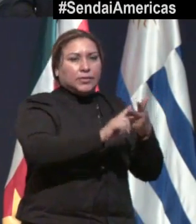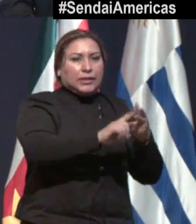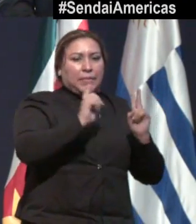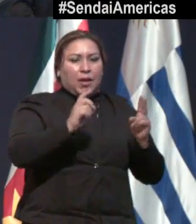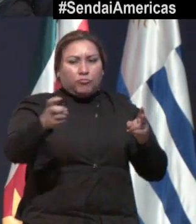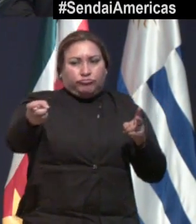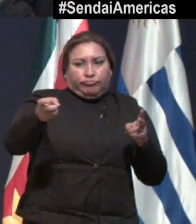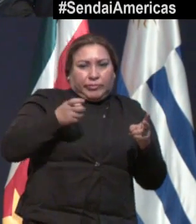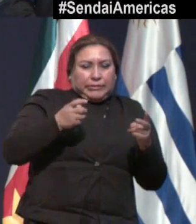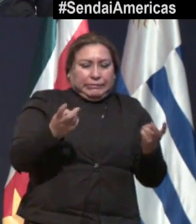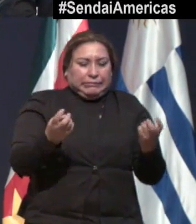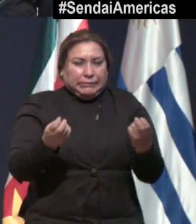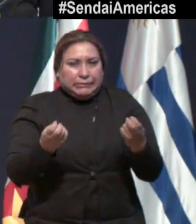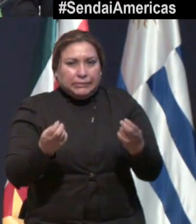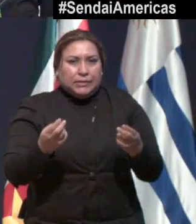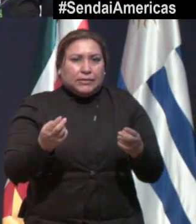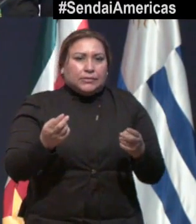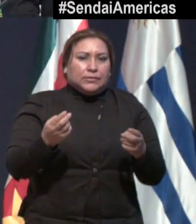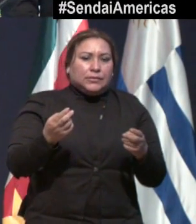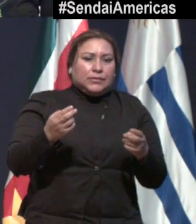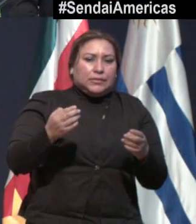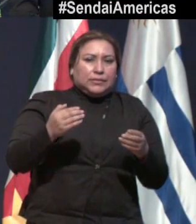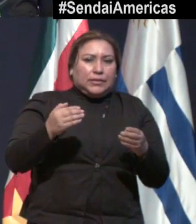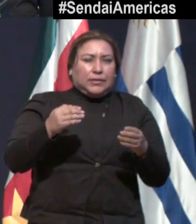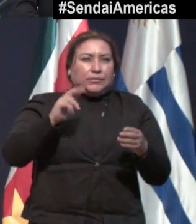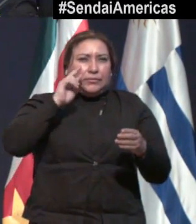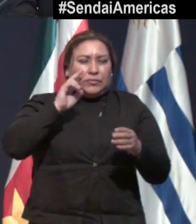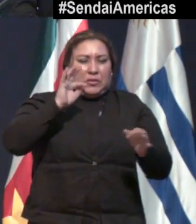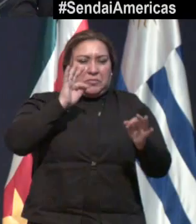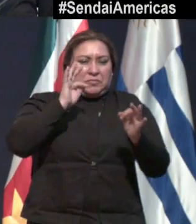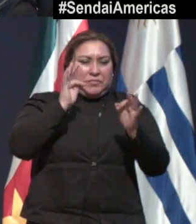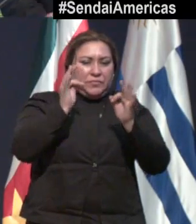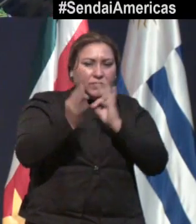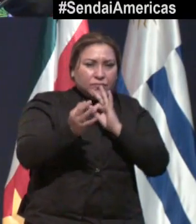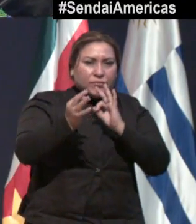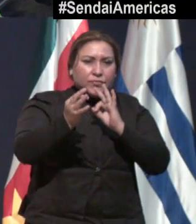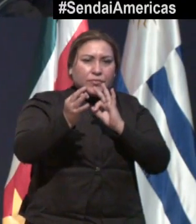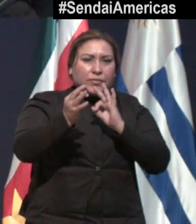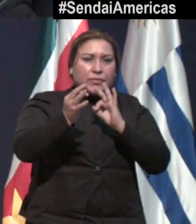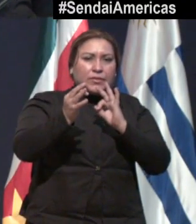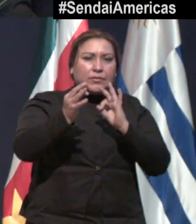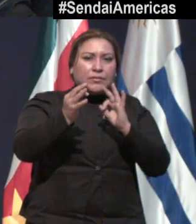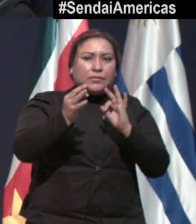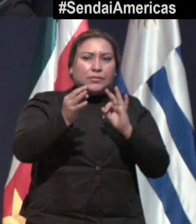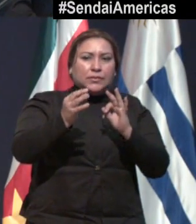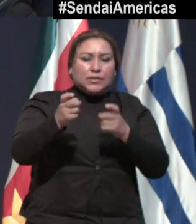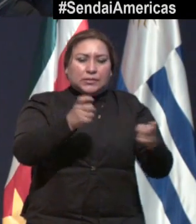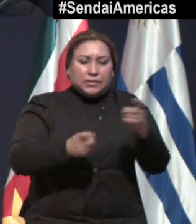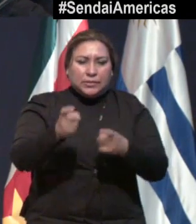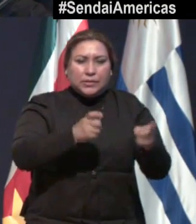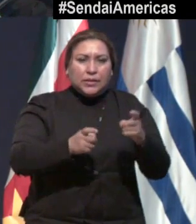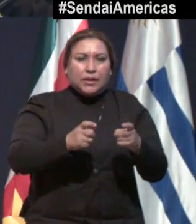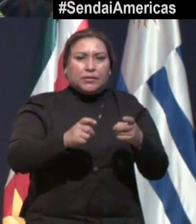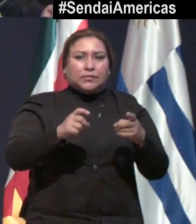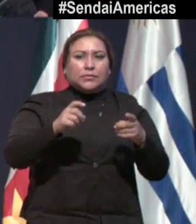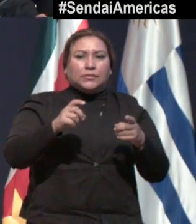urgentes necesidades de avanzar en la construcción de una línea base para el marco de Sendai, y un segundo